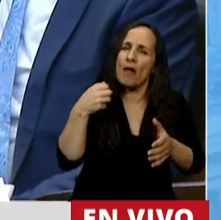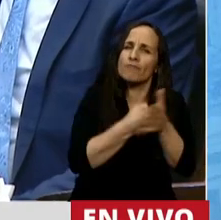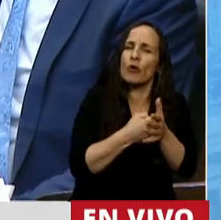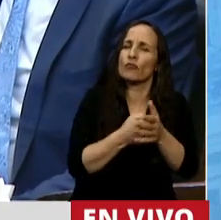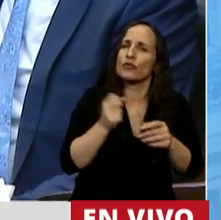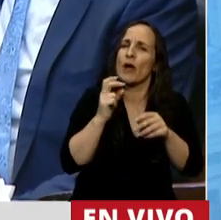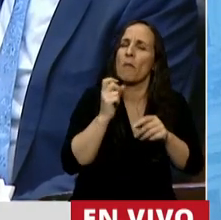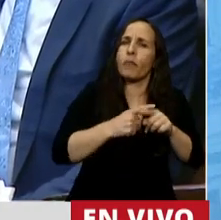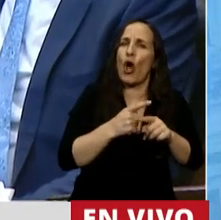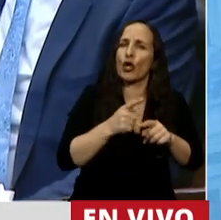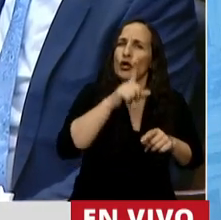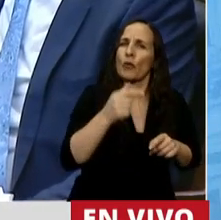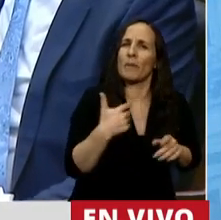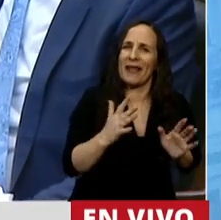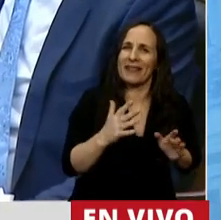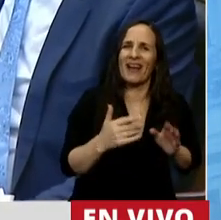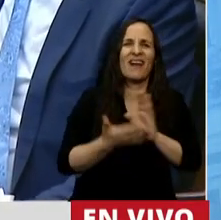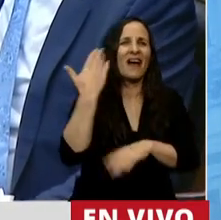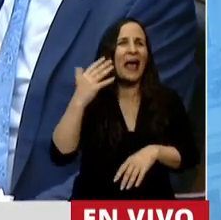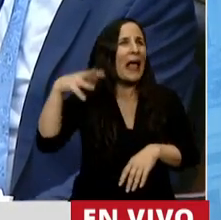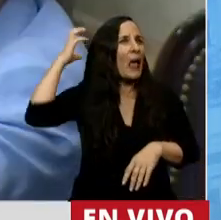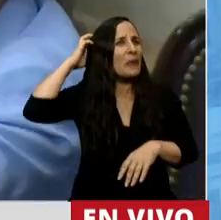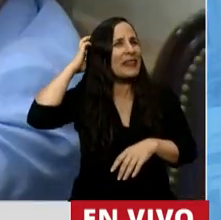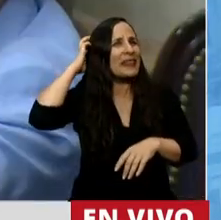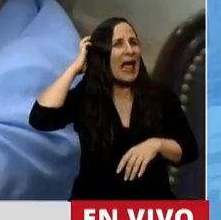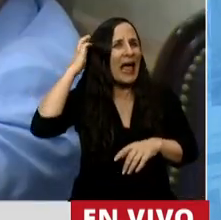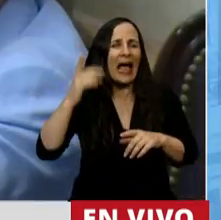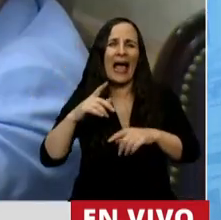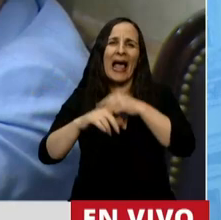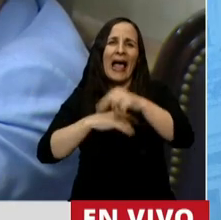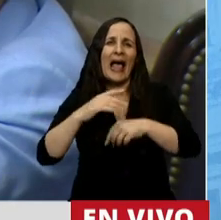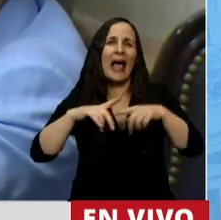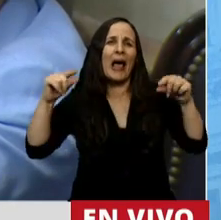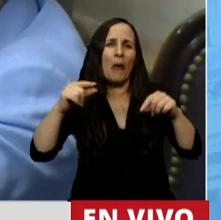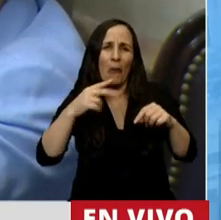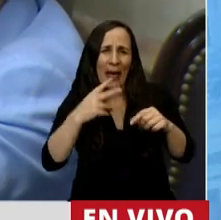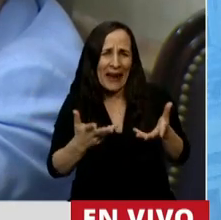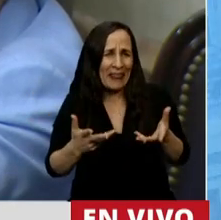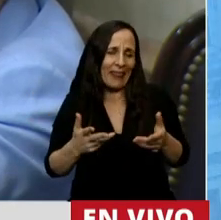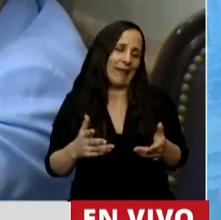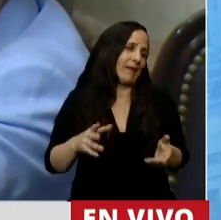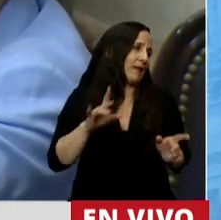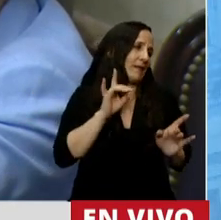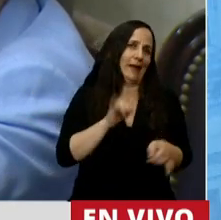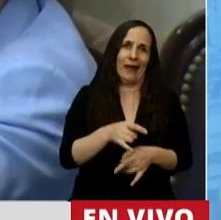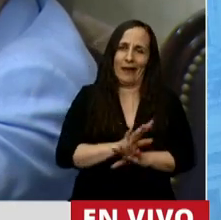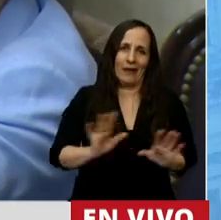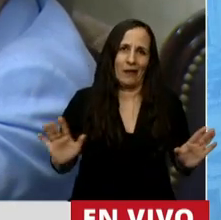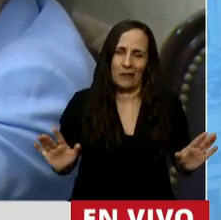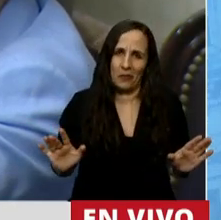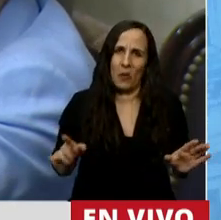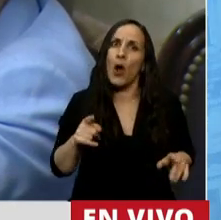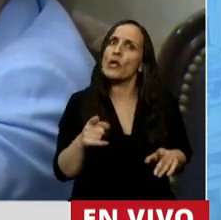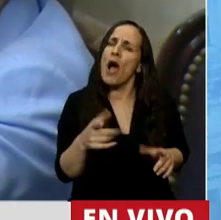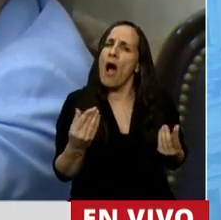vi carteles de Evita con un pañuelo verde. Absurdo. Nos dicen que se trata de ayudar a las mujeres pobres